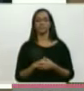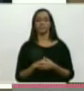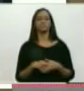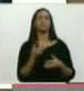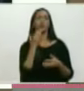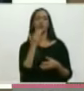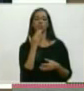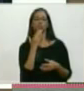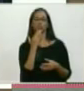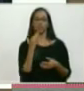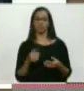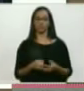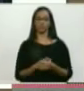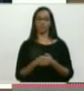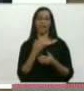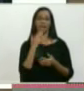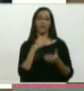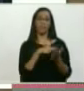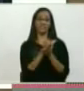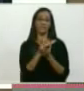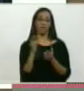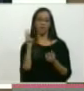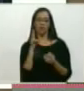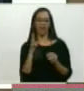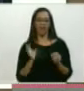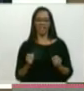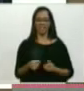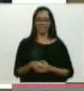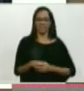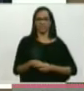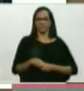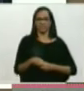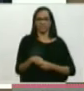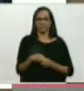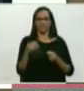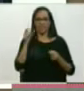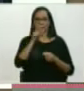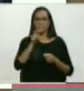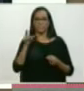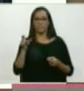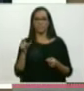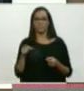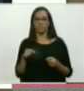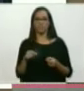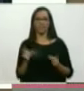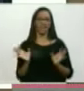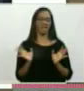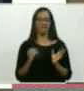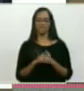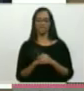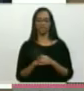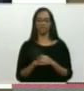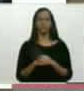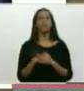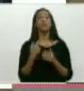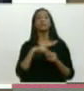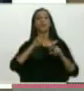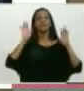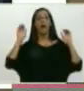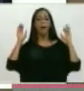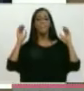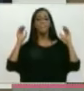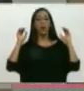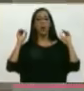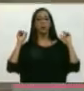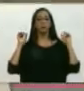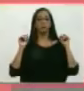Pronto, pronto, algo pasará con ese destino oprobioso de este personaje meditabundo y osco. Miren, nos vamos. Nos vemos